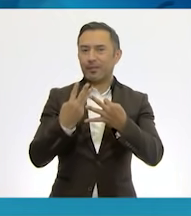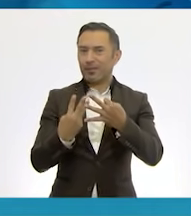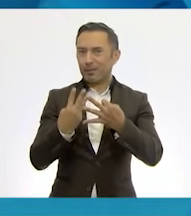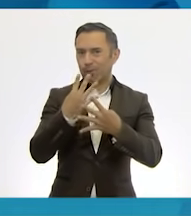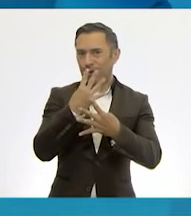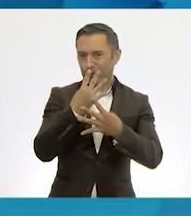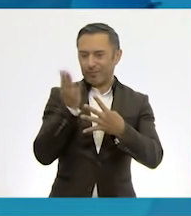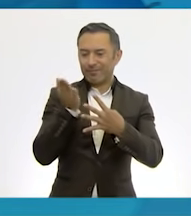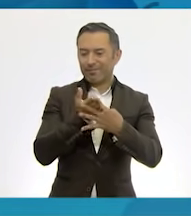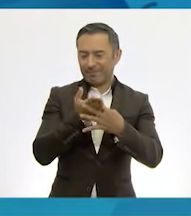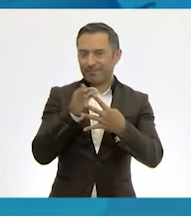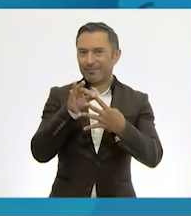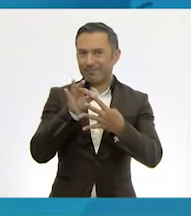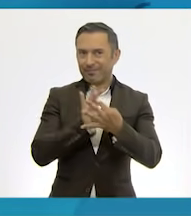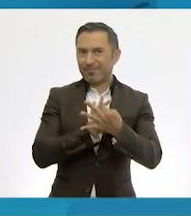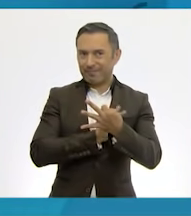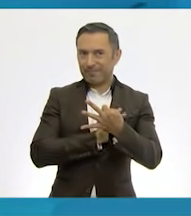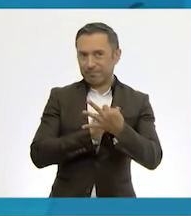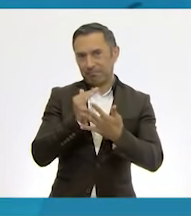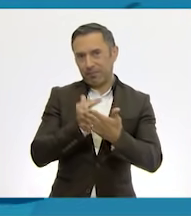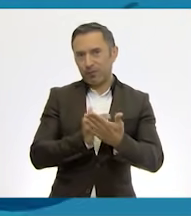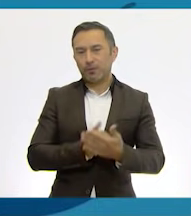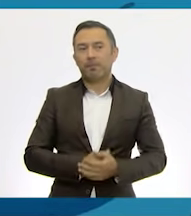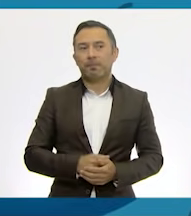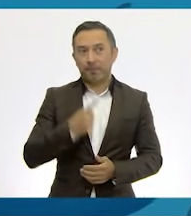cuatro partes iguales. Esta sería la mitad